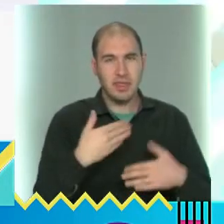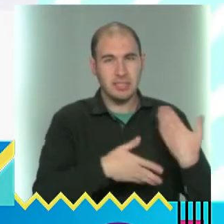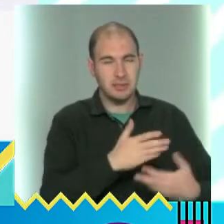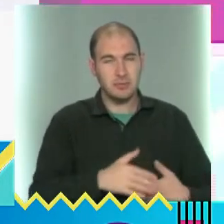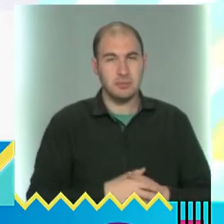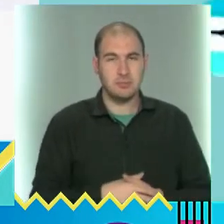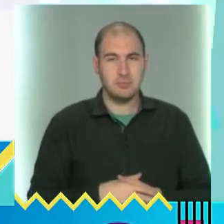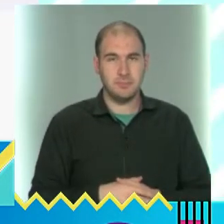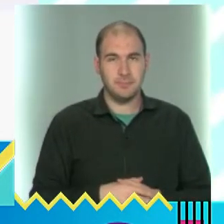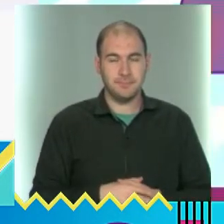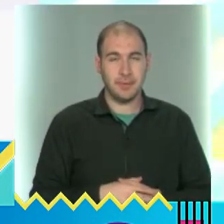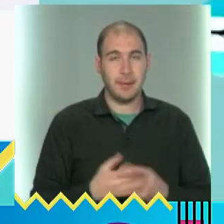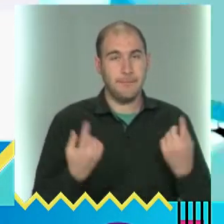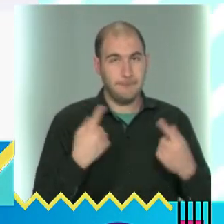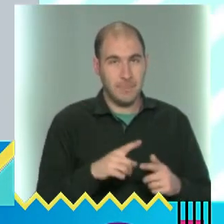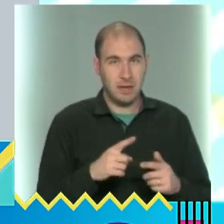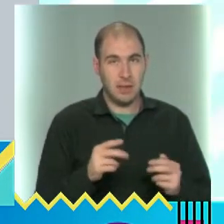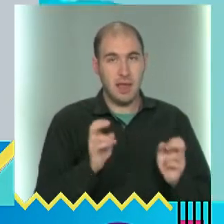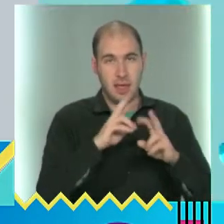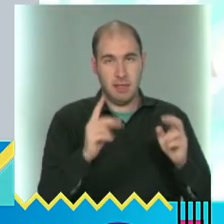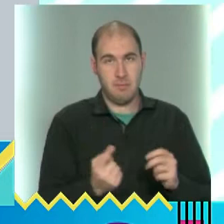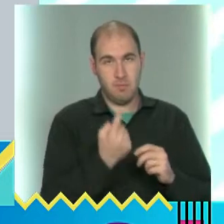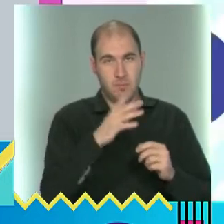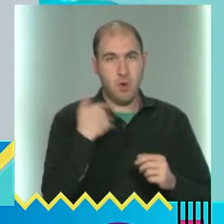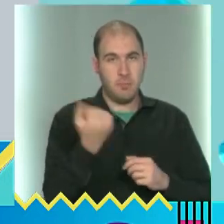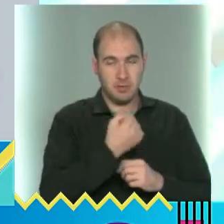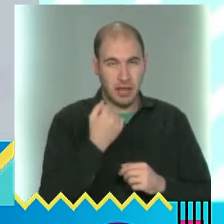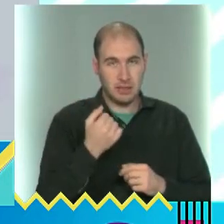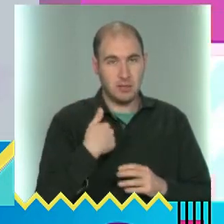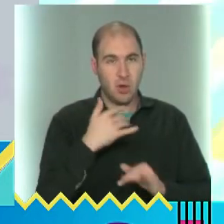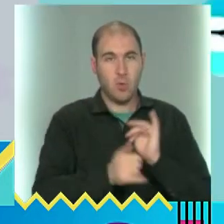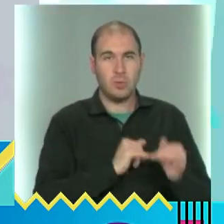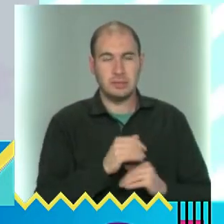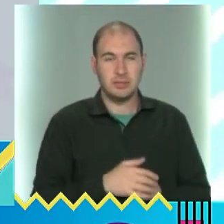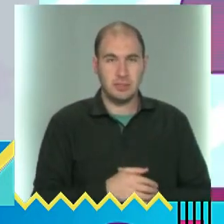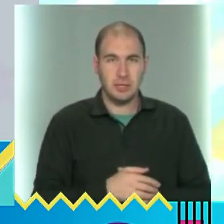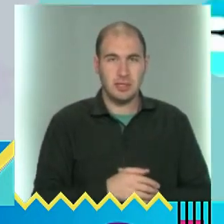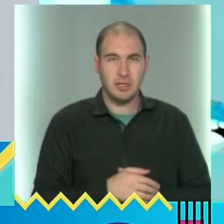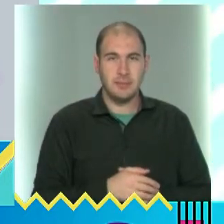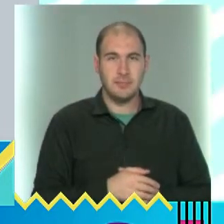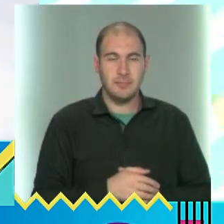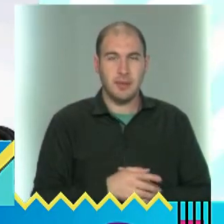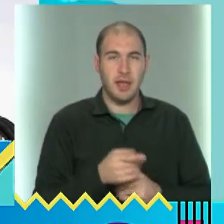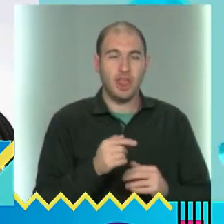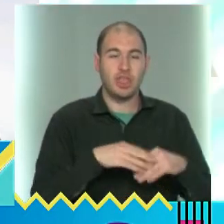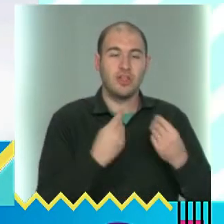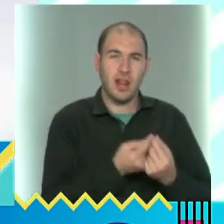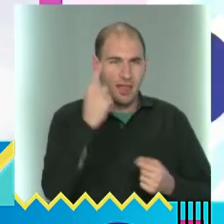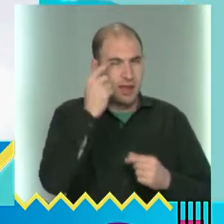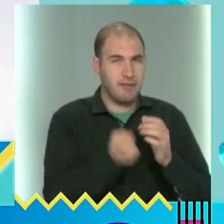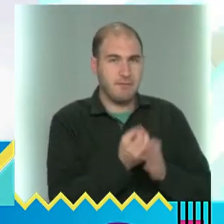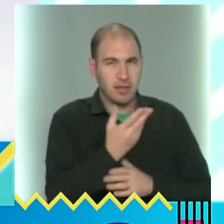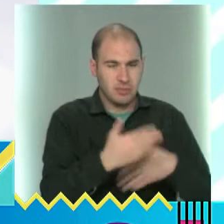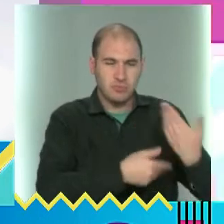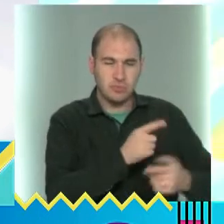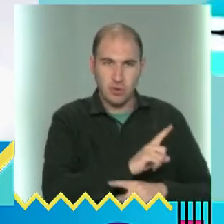¿no? Pero uno de los temas principales que quería tocar no es tanto en sí la cantidad de inventos que se puedan